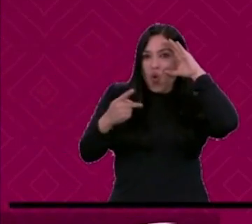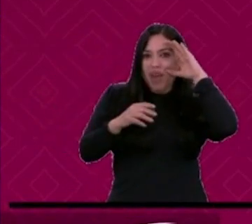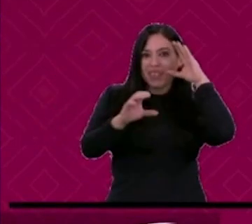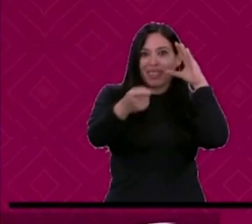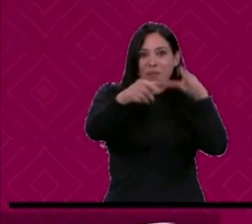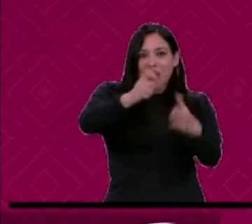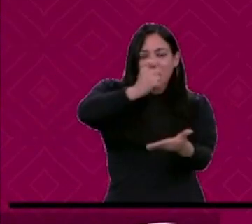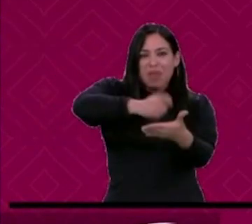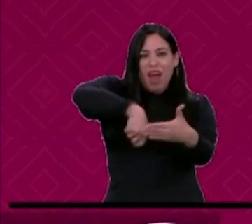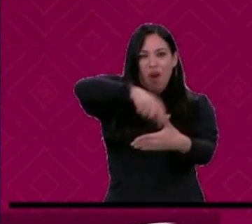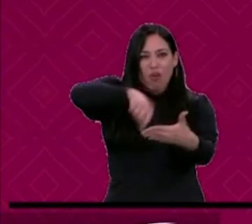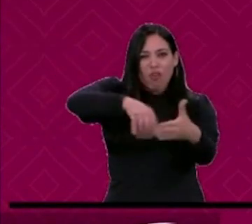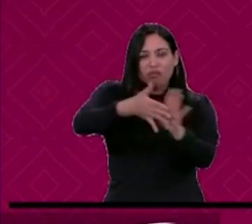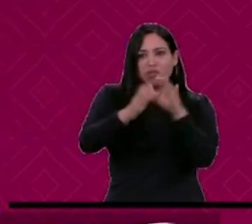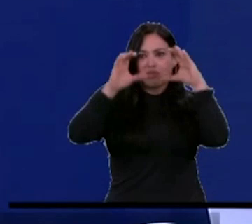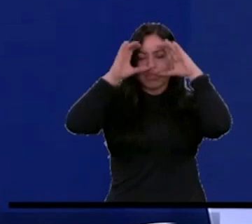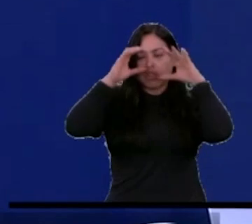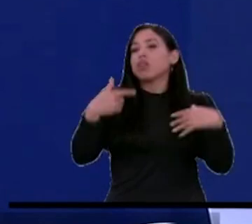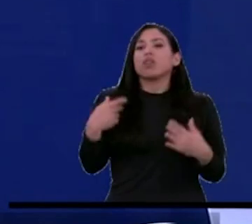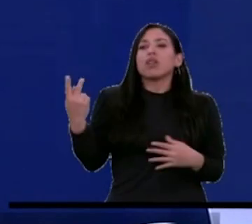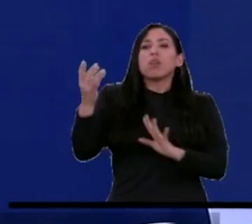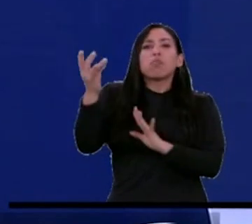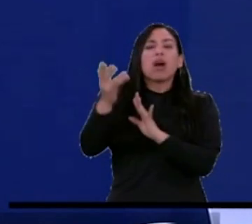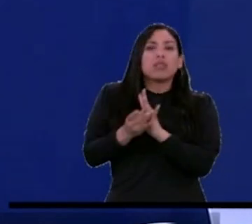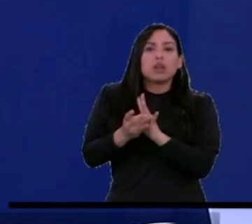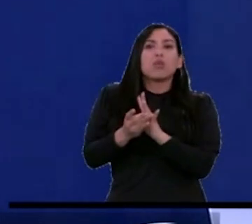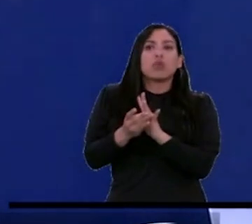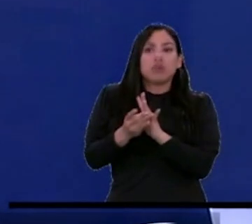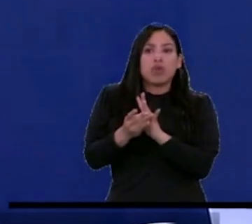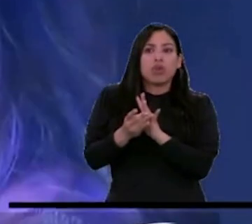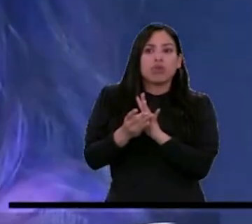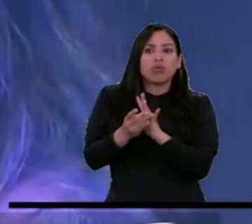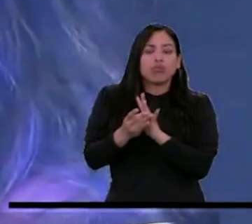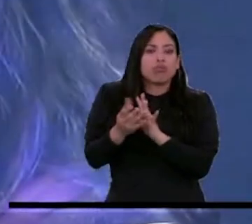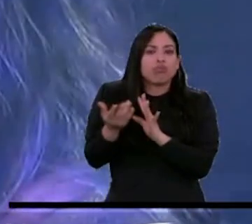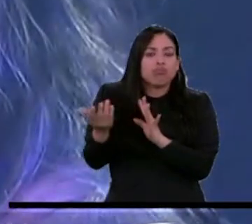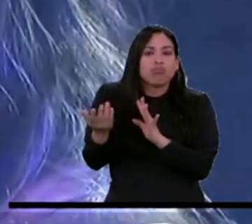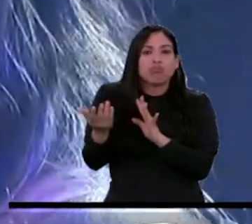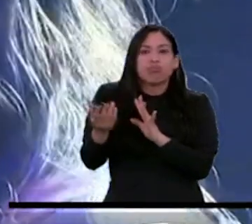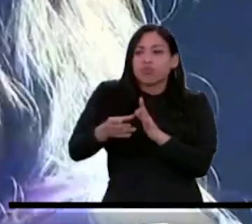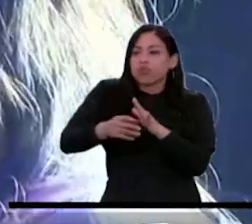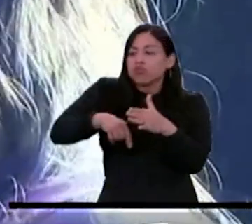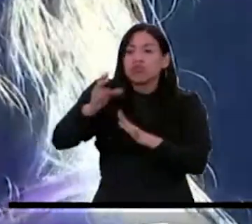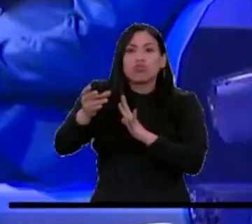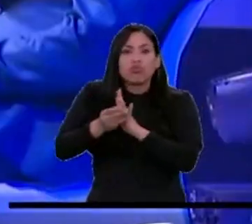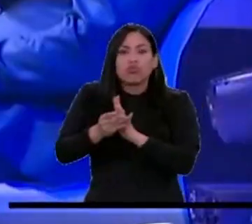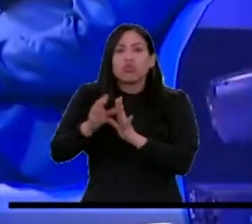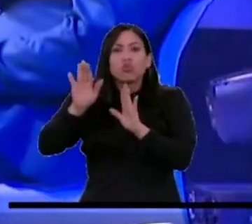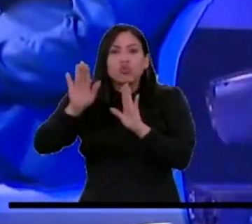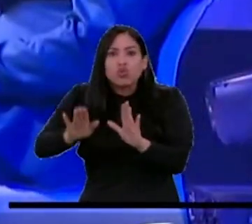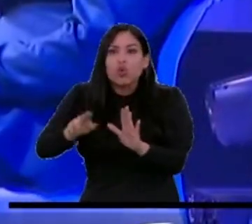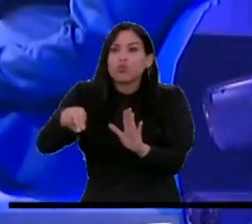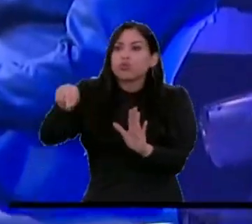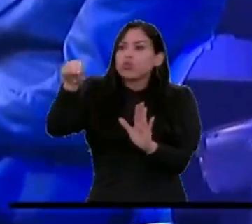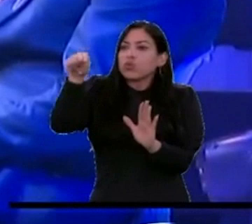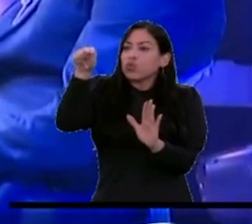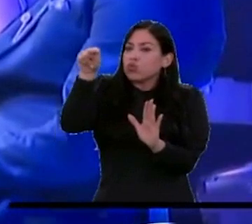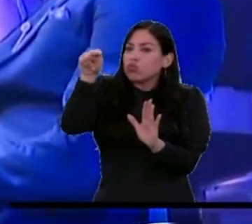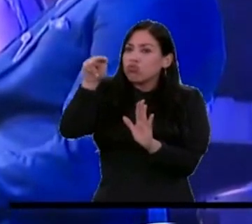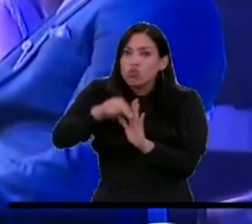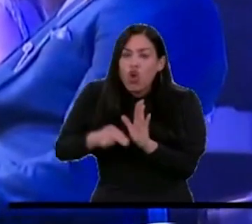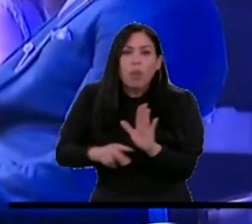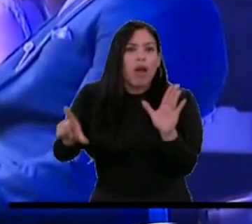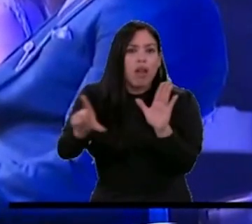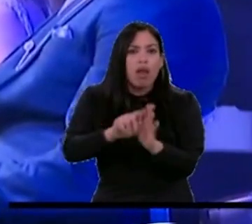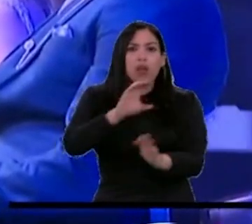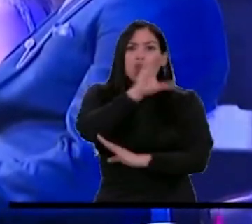notario. Una boda, matrimonio civil, que está amparada por todos los, la